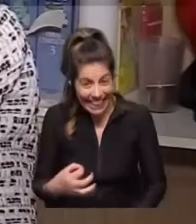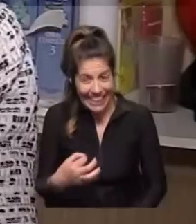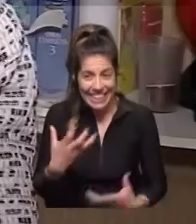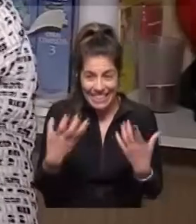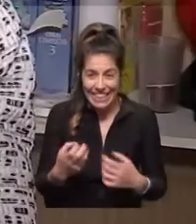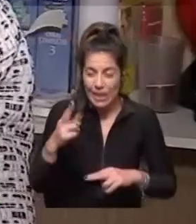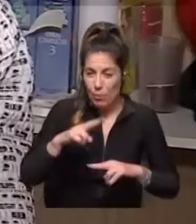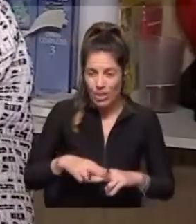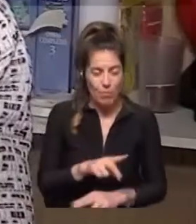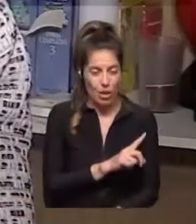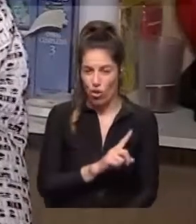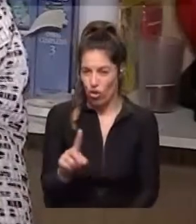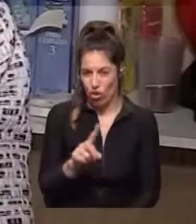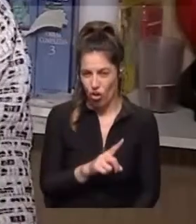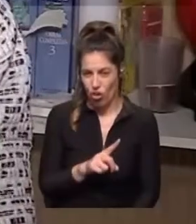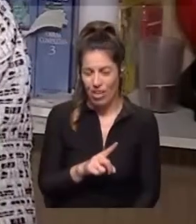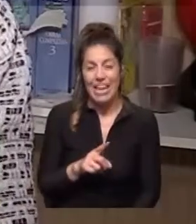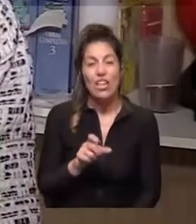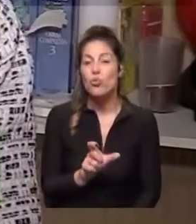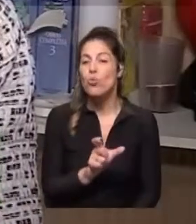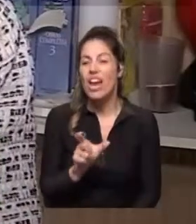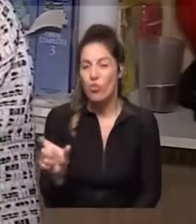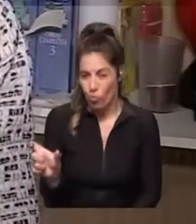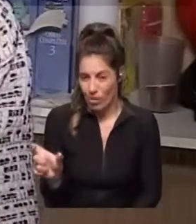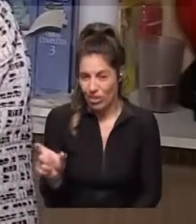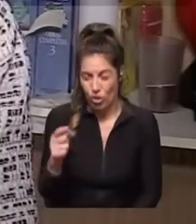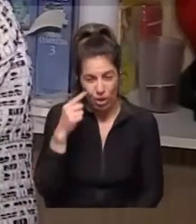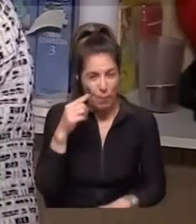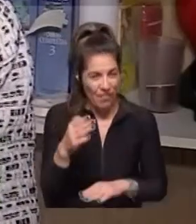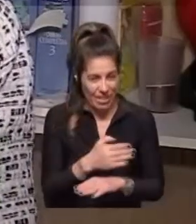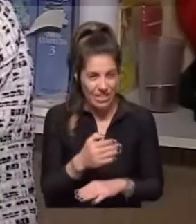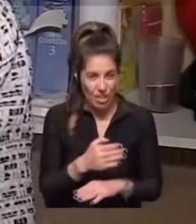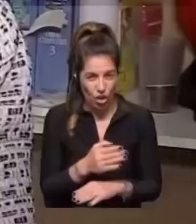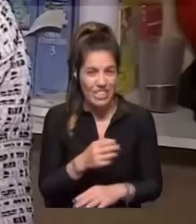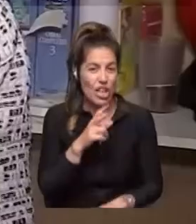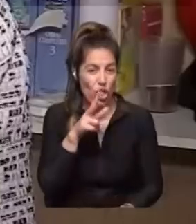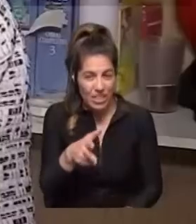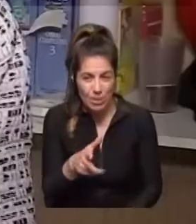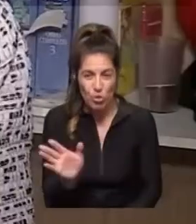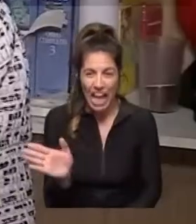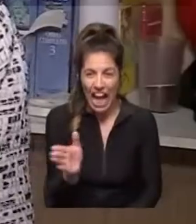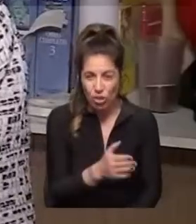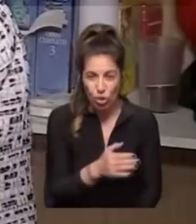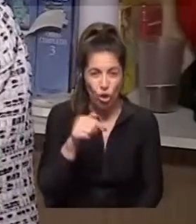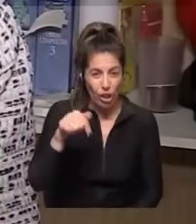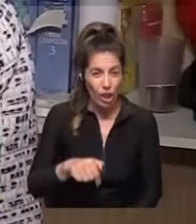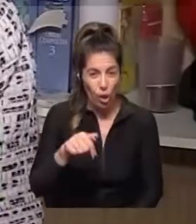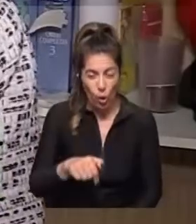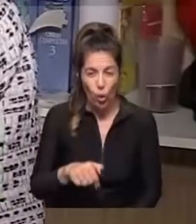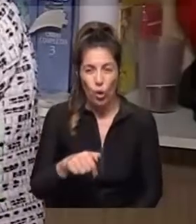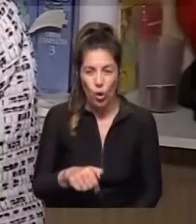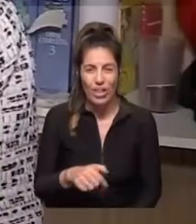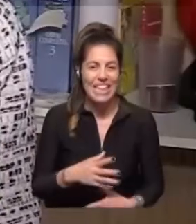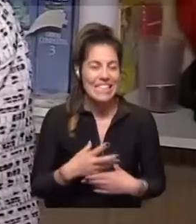no es así y eso es un gran argumento de prevención que se lo decimos a todos los que hoy estén teniendo